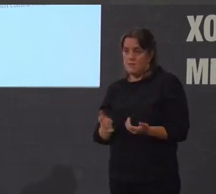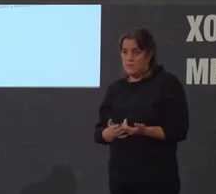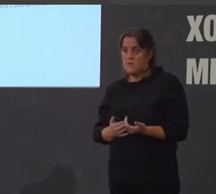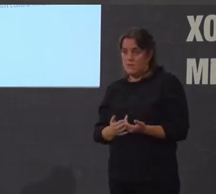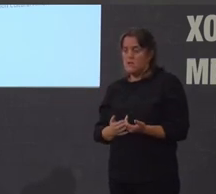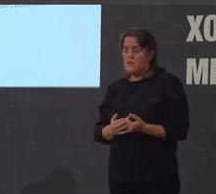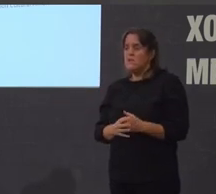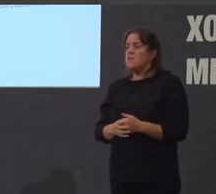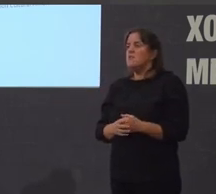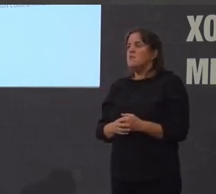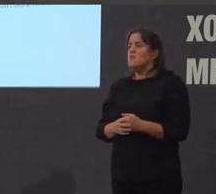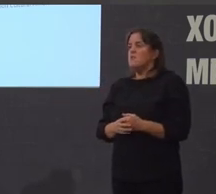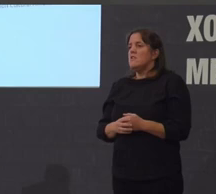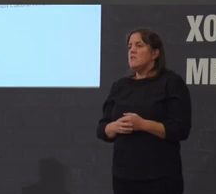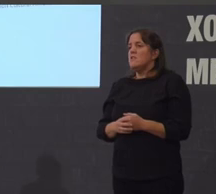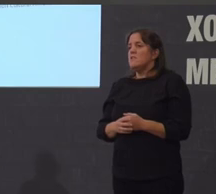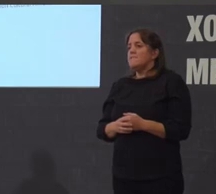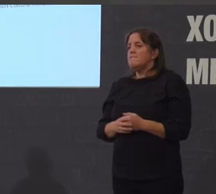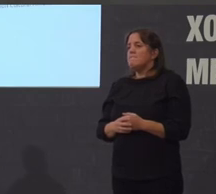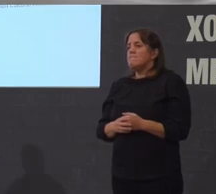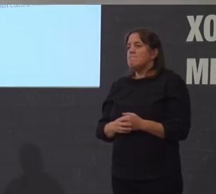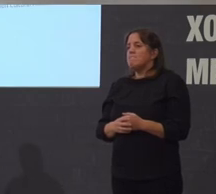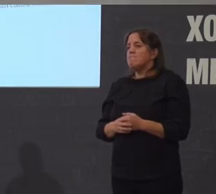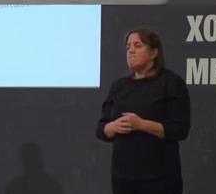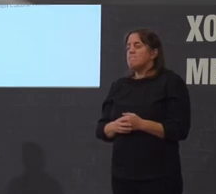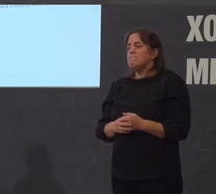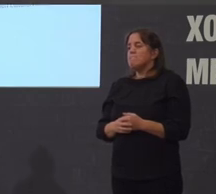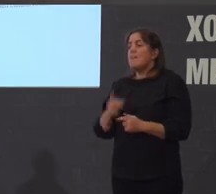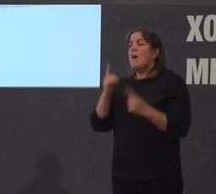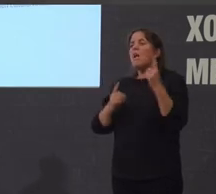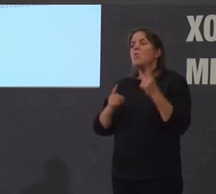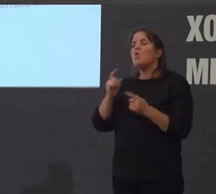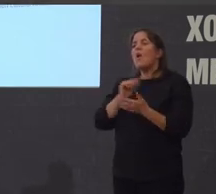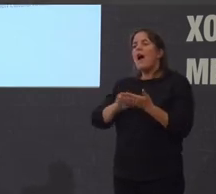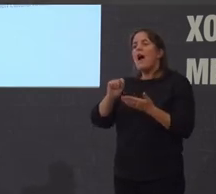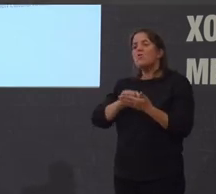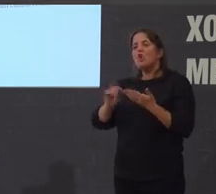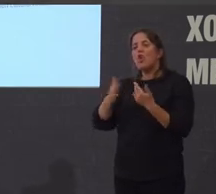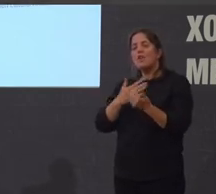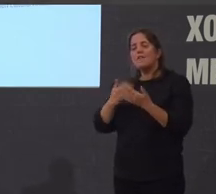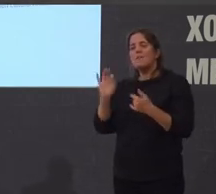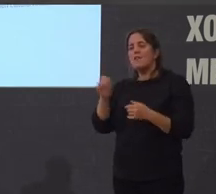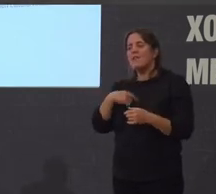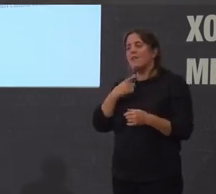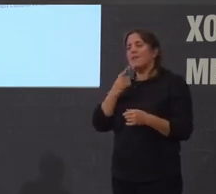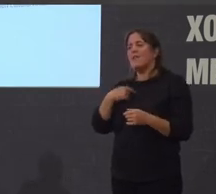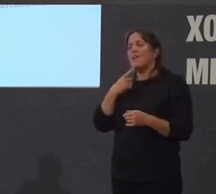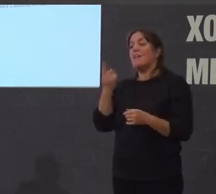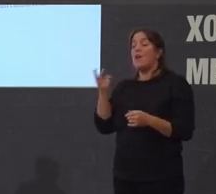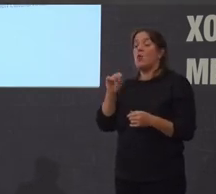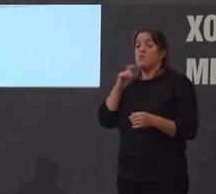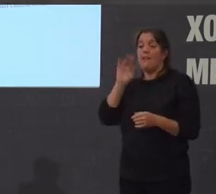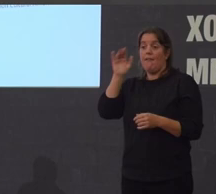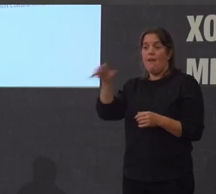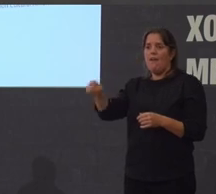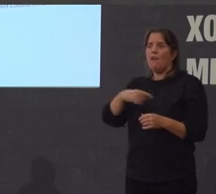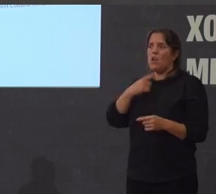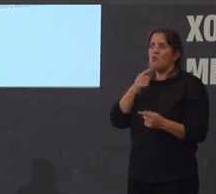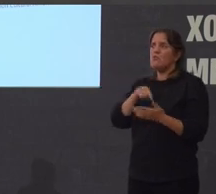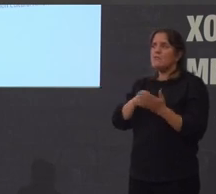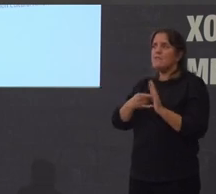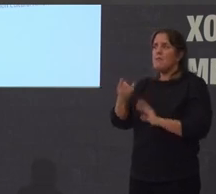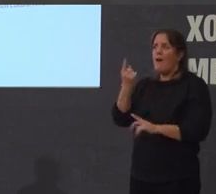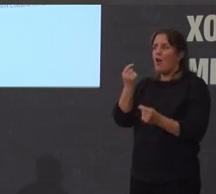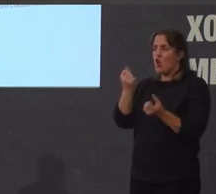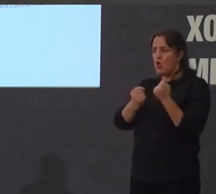también no como sostén algún autor autarquía además de ser un sistema económico en un solo